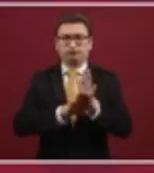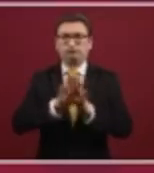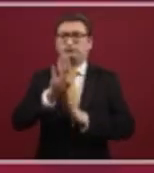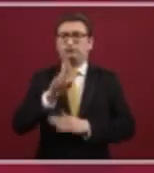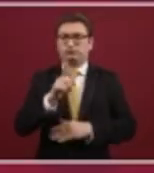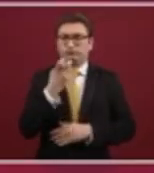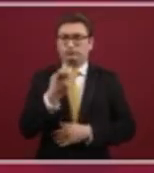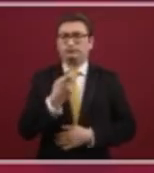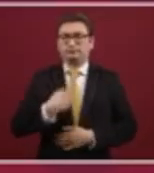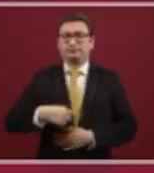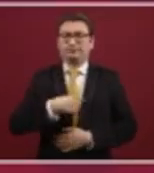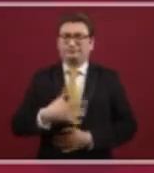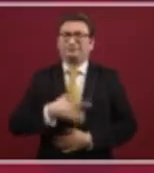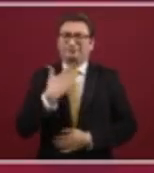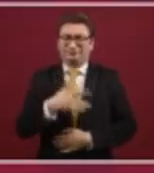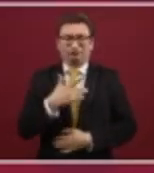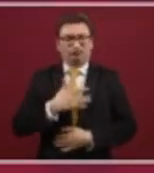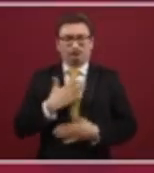celebramos que se haya